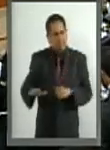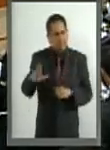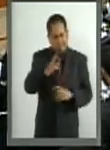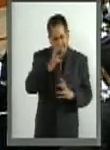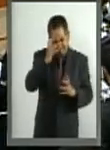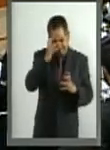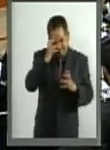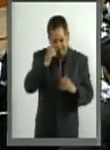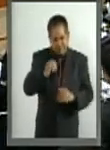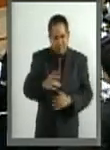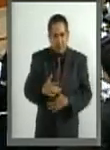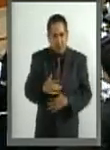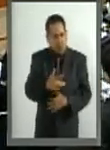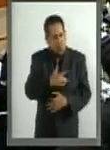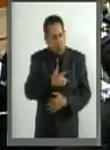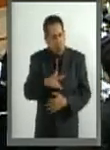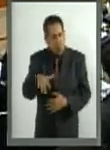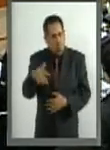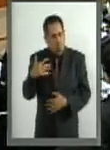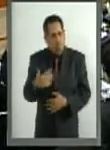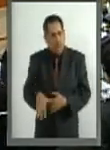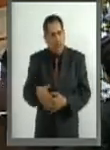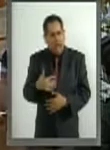Cuánto dolor.